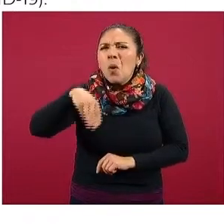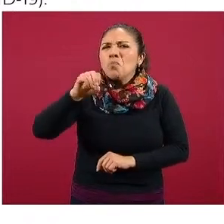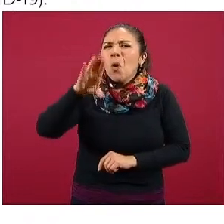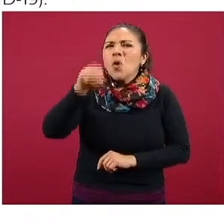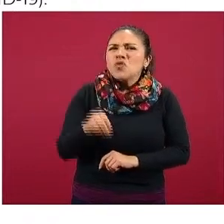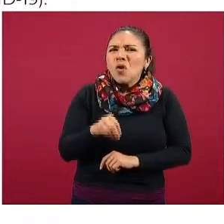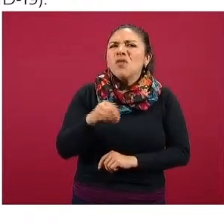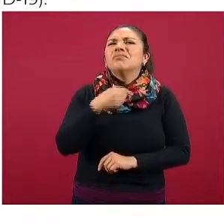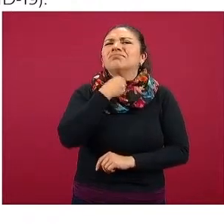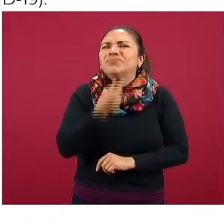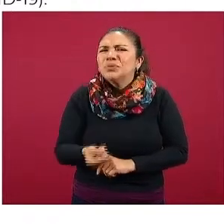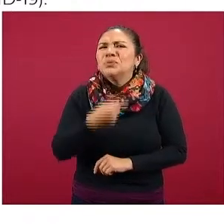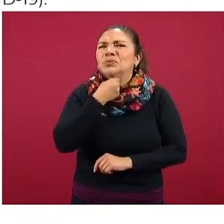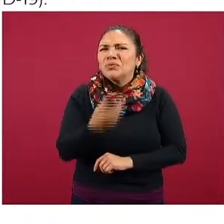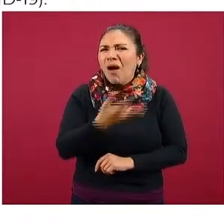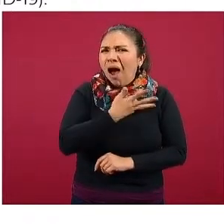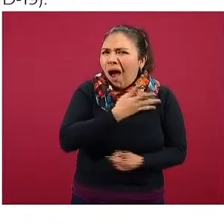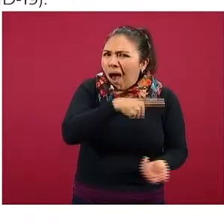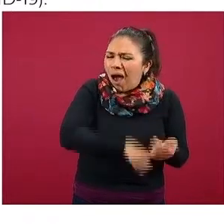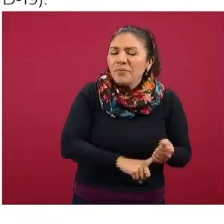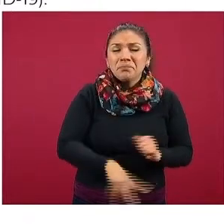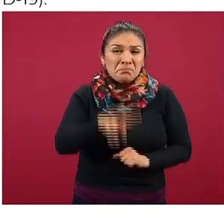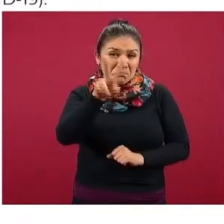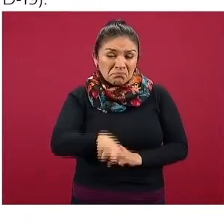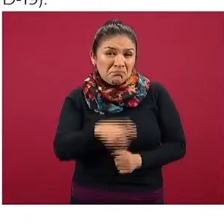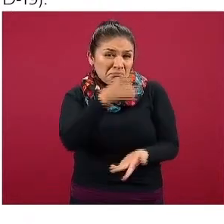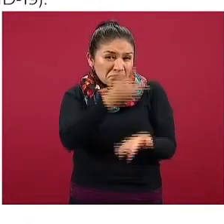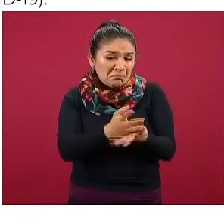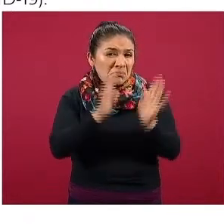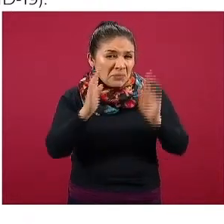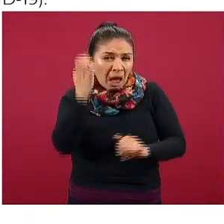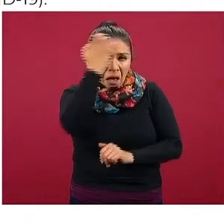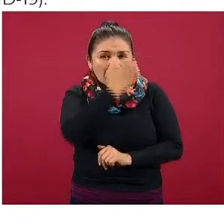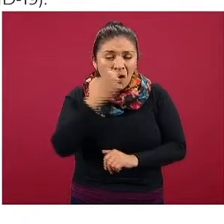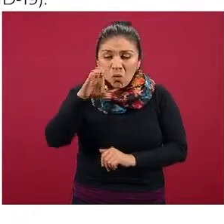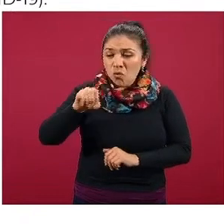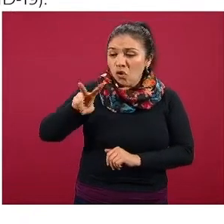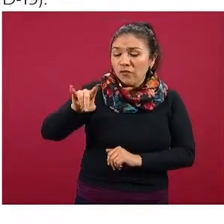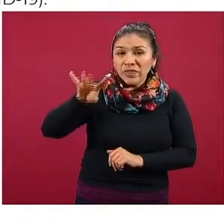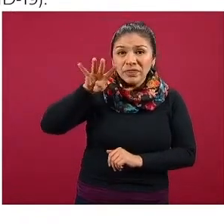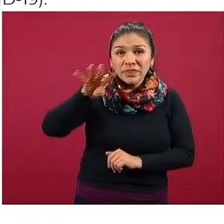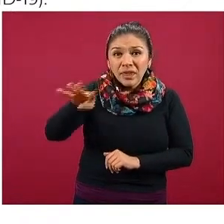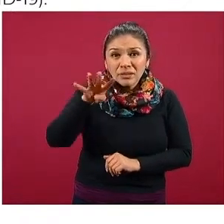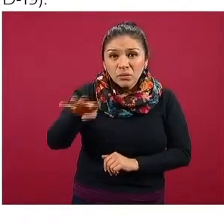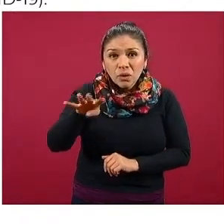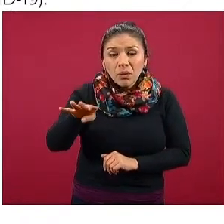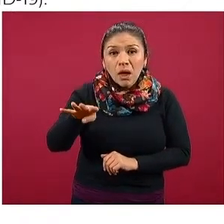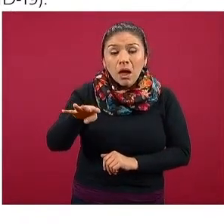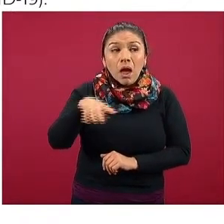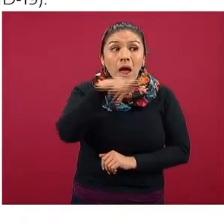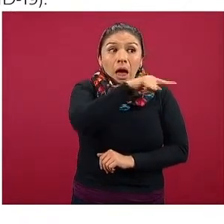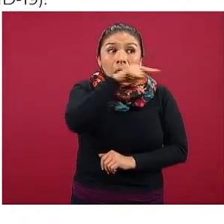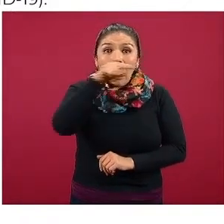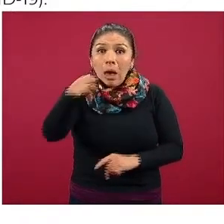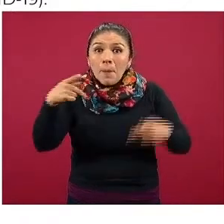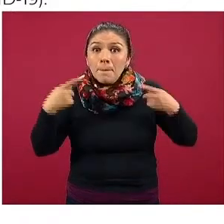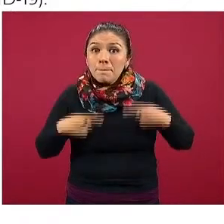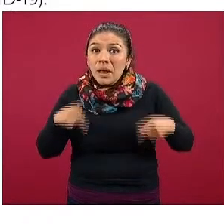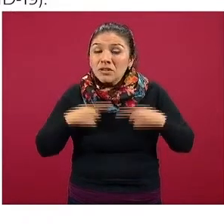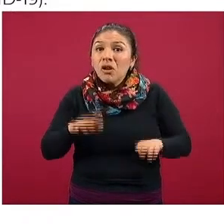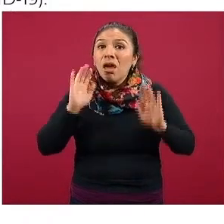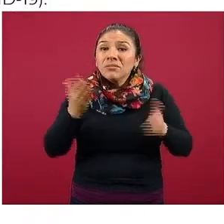tabaco, y sabemos que el diagnóstico de COVID-19 en aquellas personas que